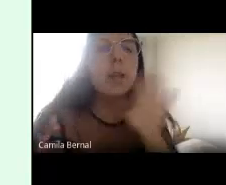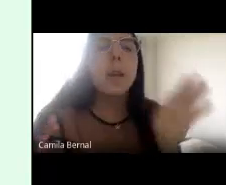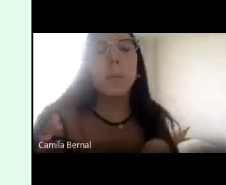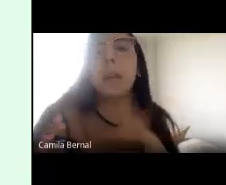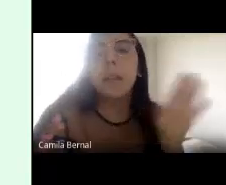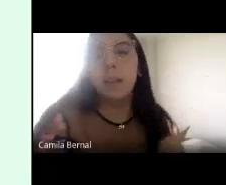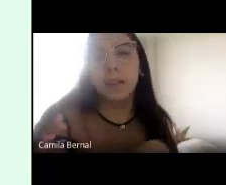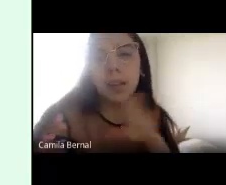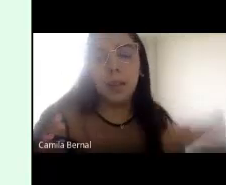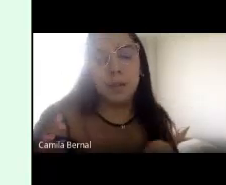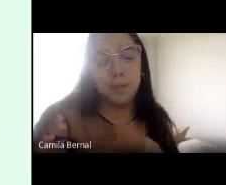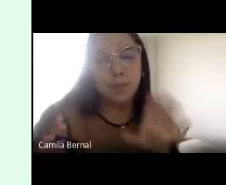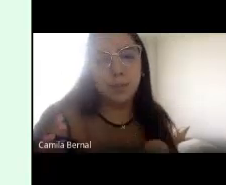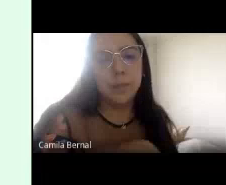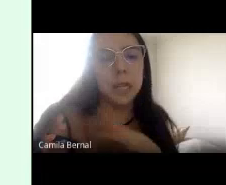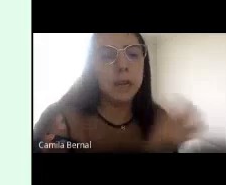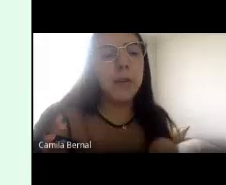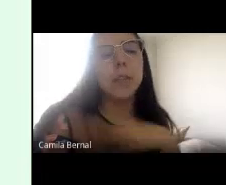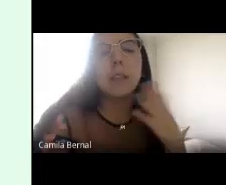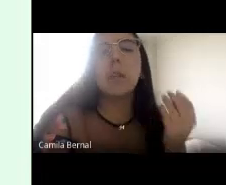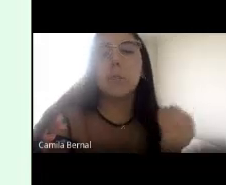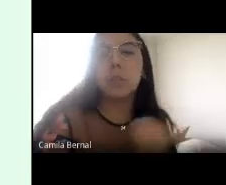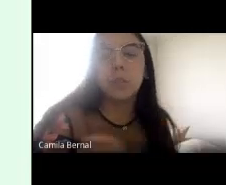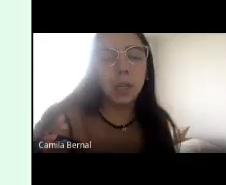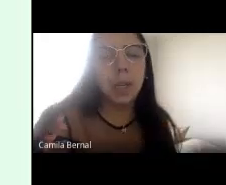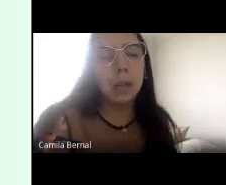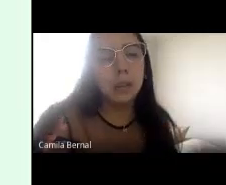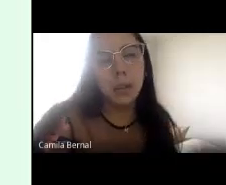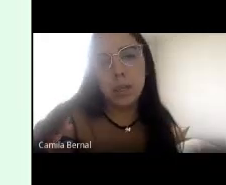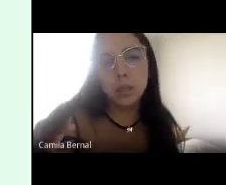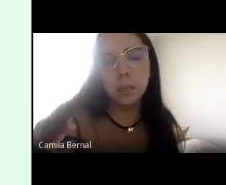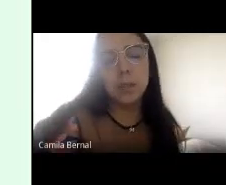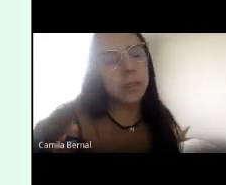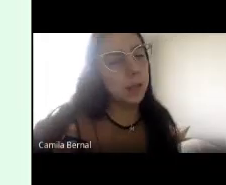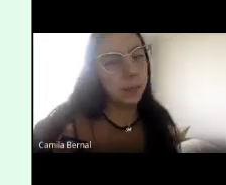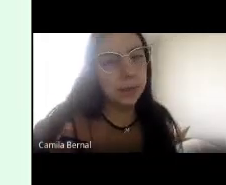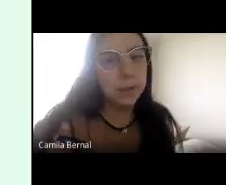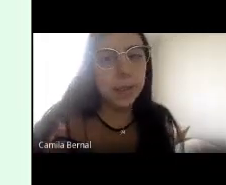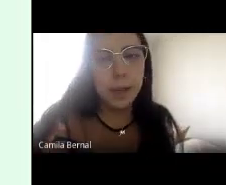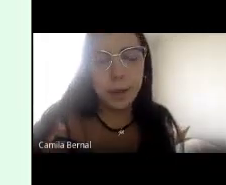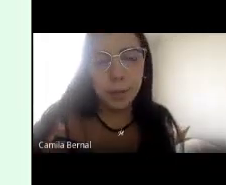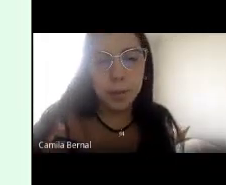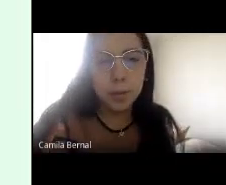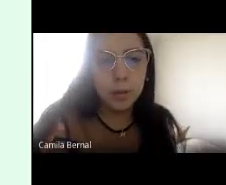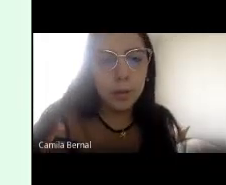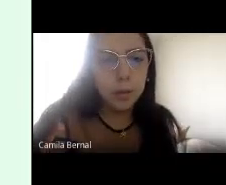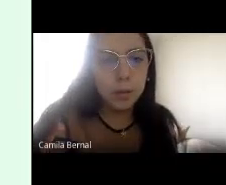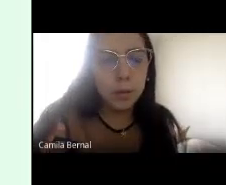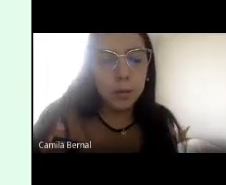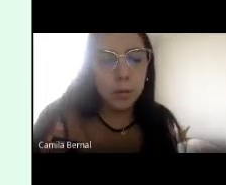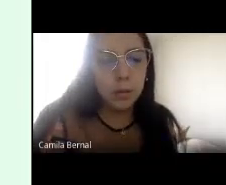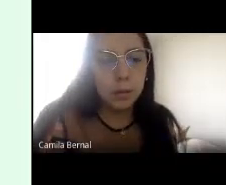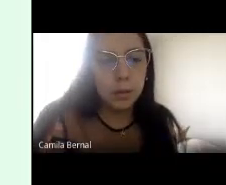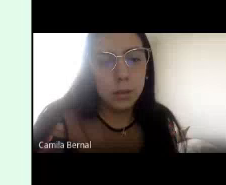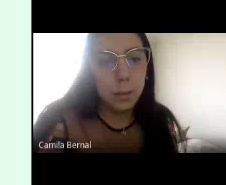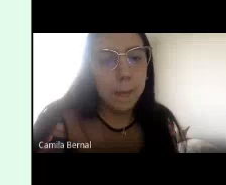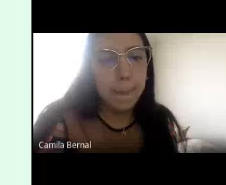2 a 3 veces para haber quitado en su totalidad todas las impurezas que puede tener el agua.